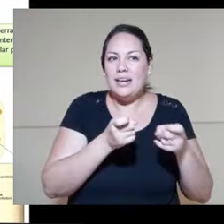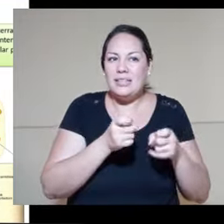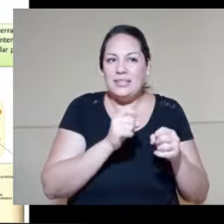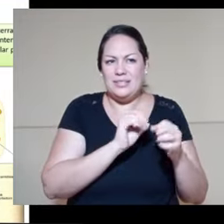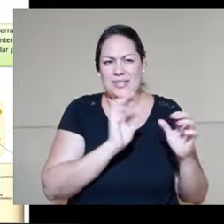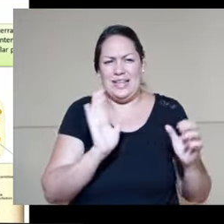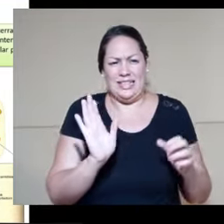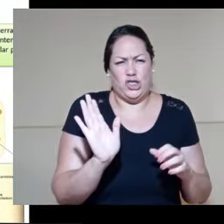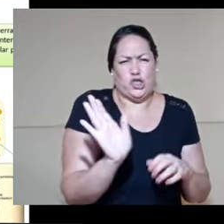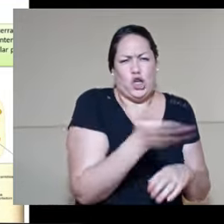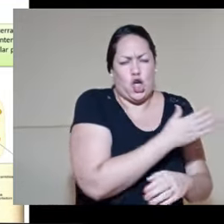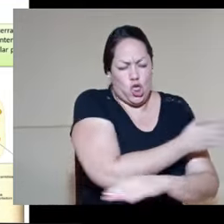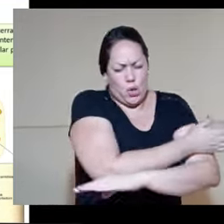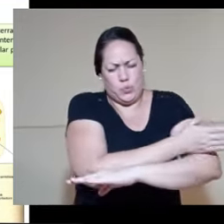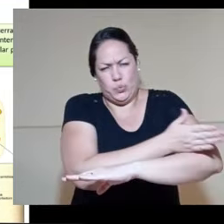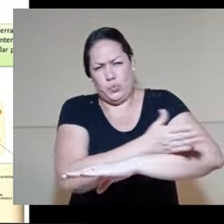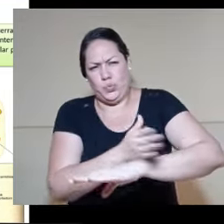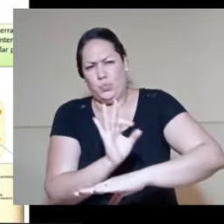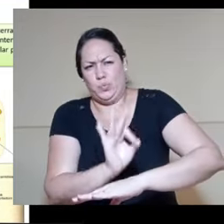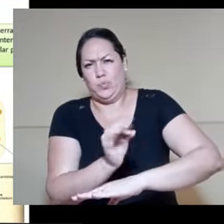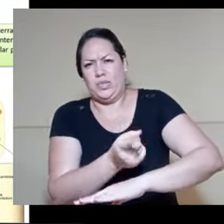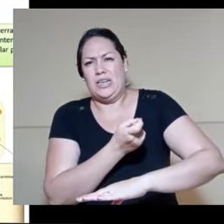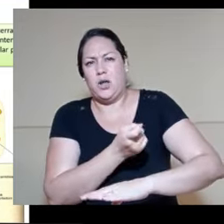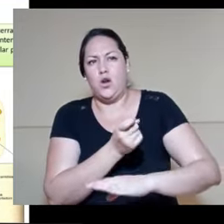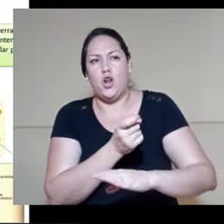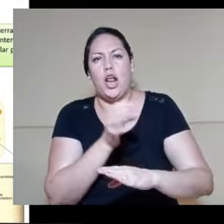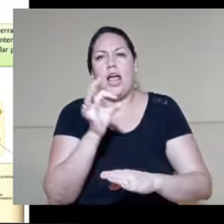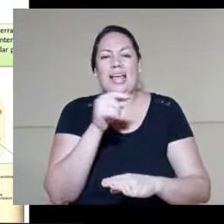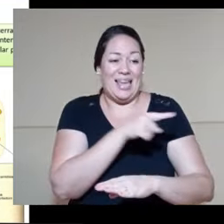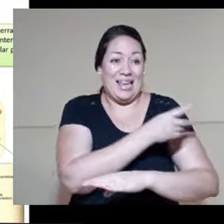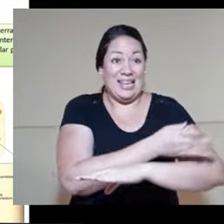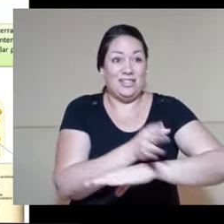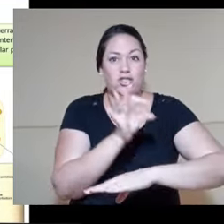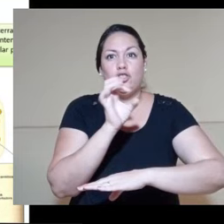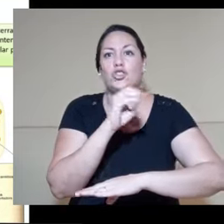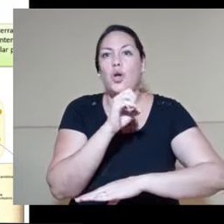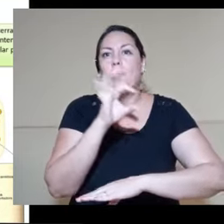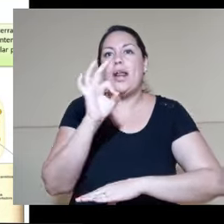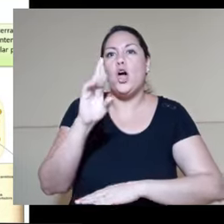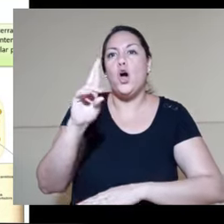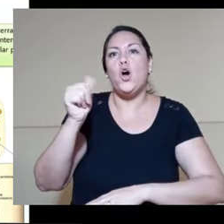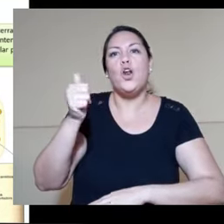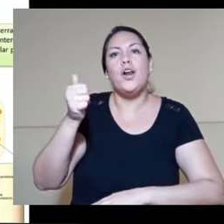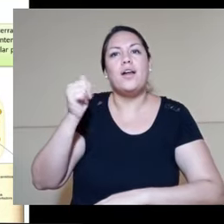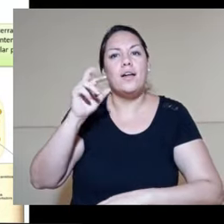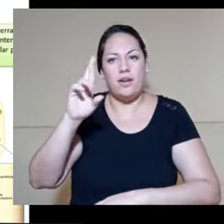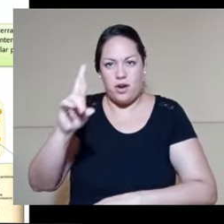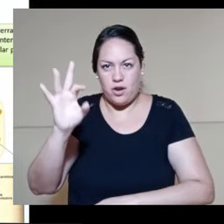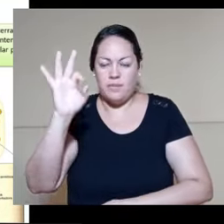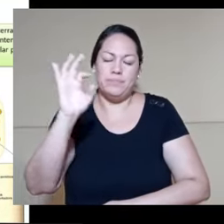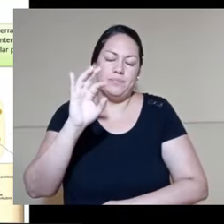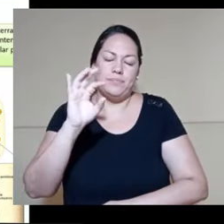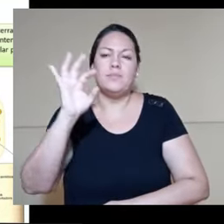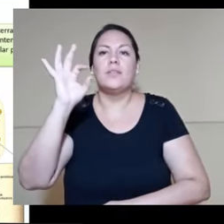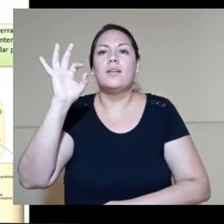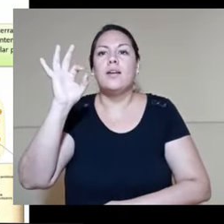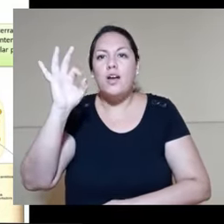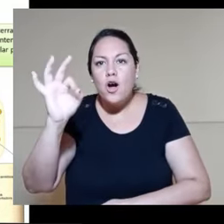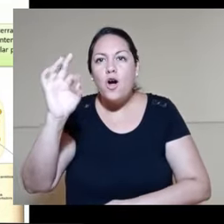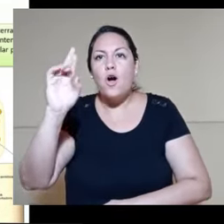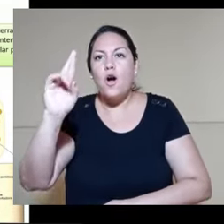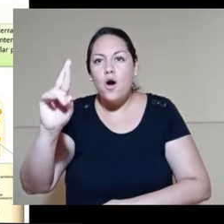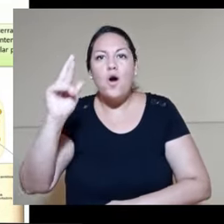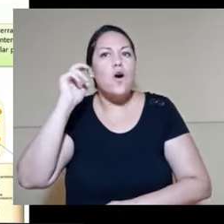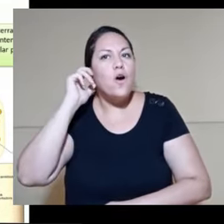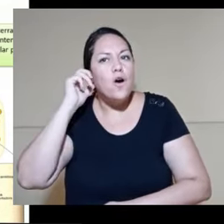Entonces, la neurona necesita toda esta batería, toda esta fábrica de organelas, formada por